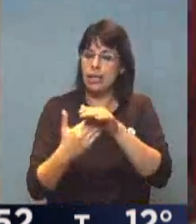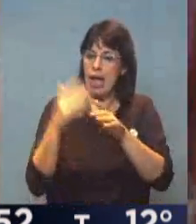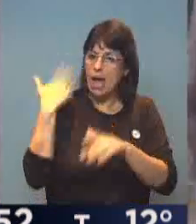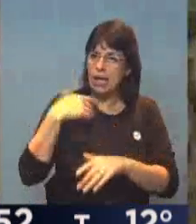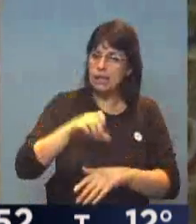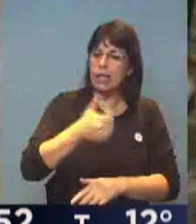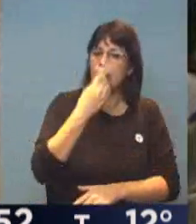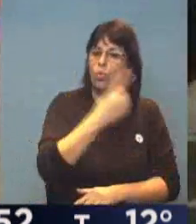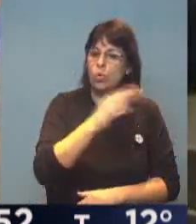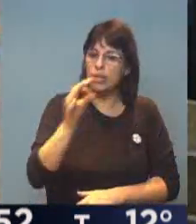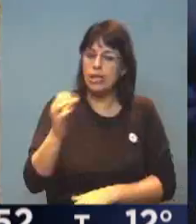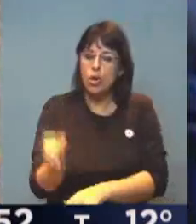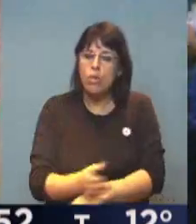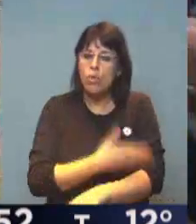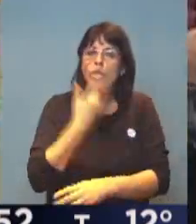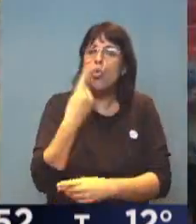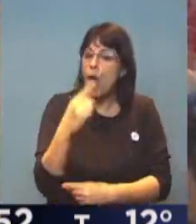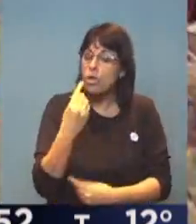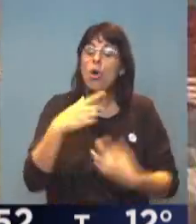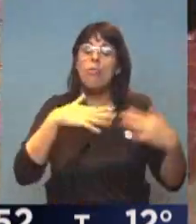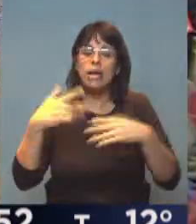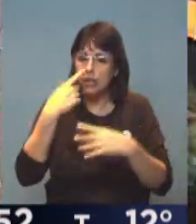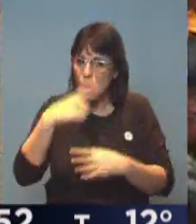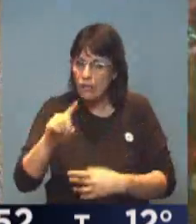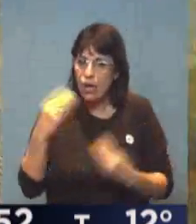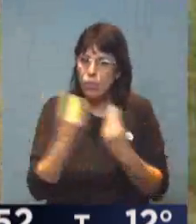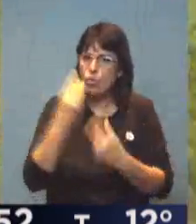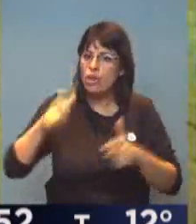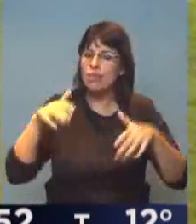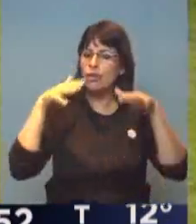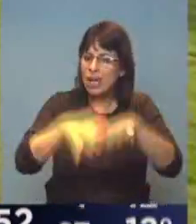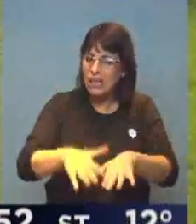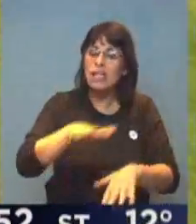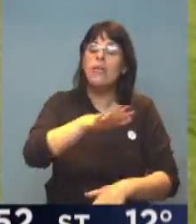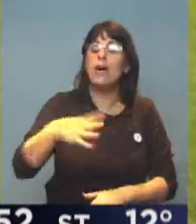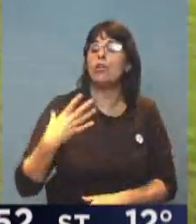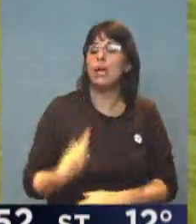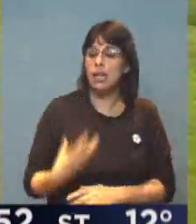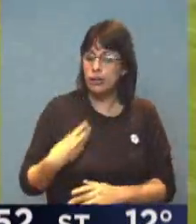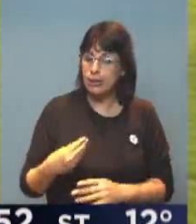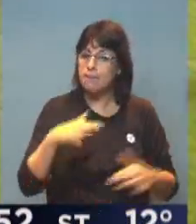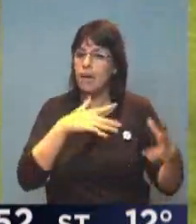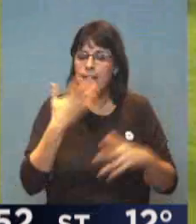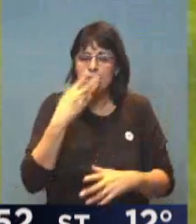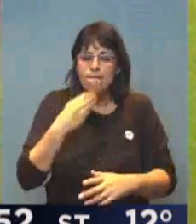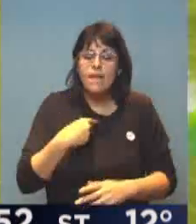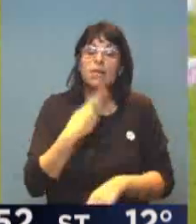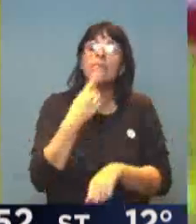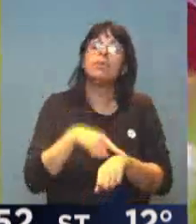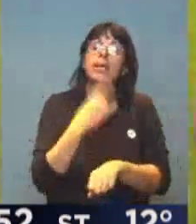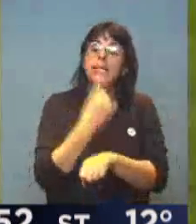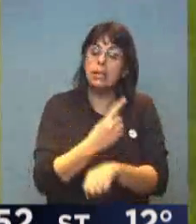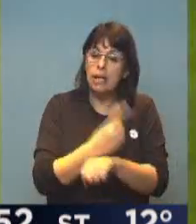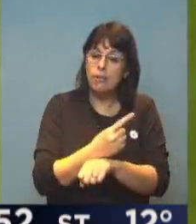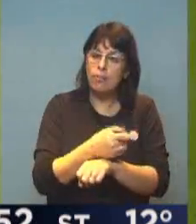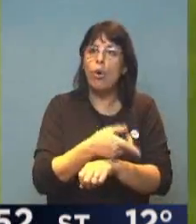1-0. La emoción sobre el final del partido. Una verdadera multitud en Parque de los Patricios. Para un partido apasionante. En el primer tiempo